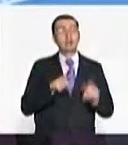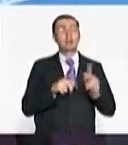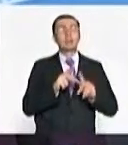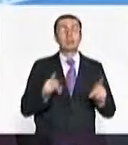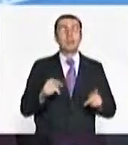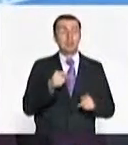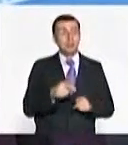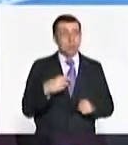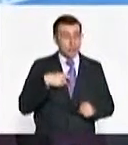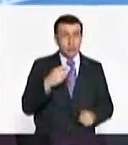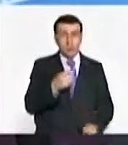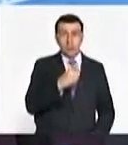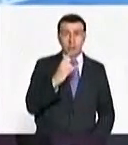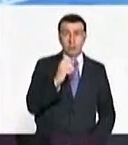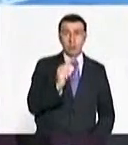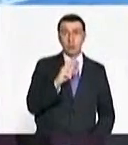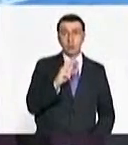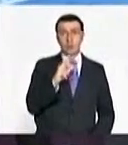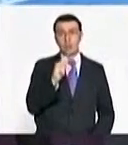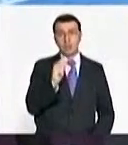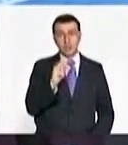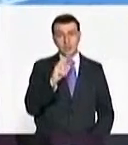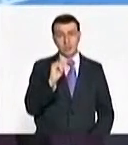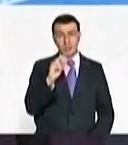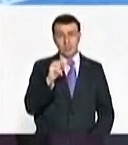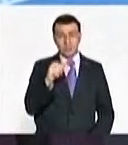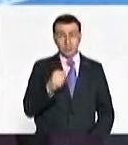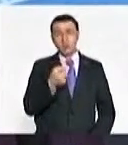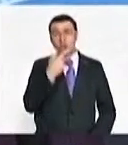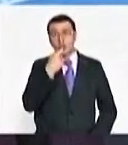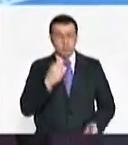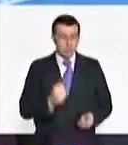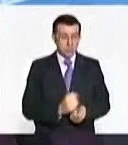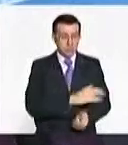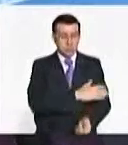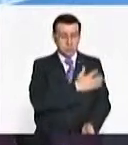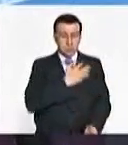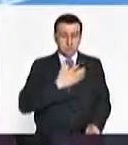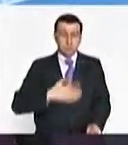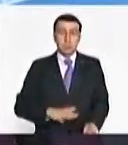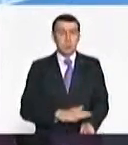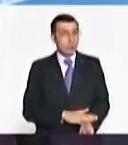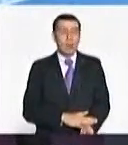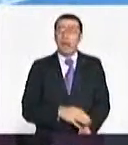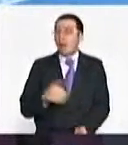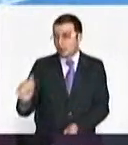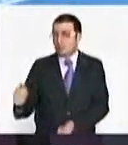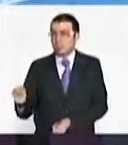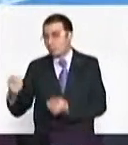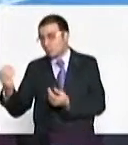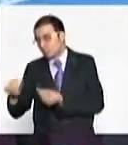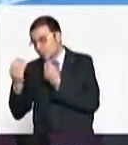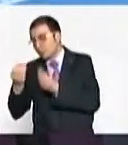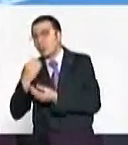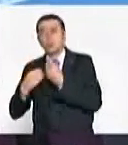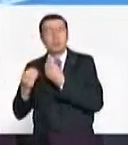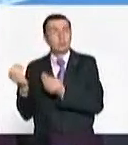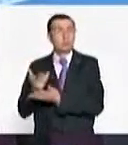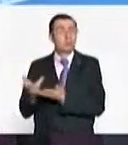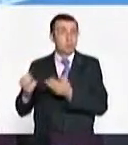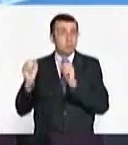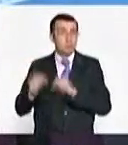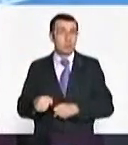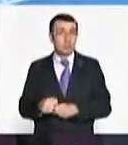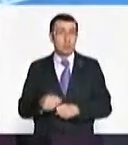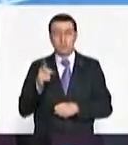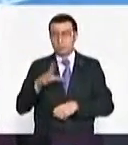con warfarina pues no tienen grandes problemas en utilizar este tipo de suplementos, siempre y cuando sea un médico que lo prescribe, porque como lo dice usted, doctor, aquí el